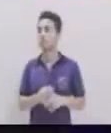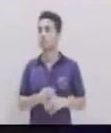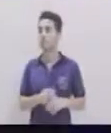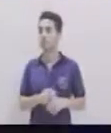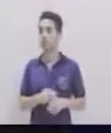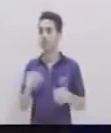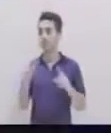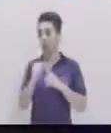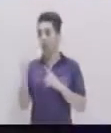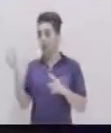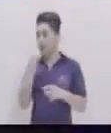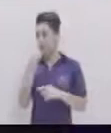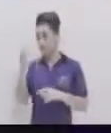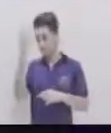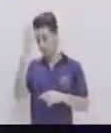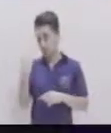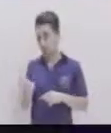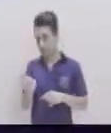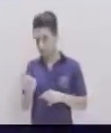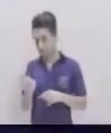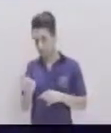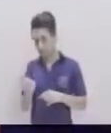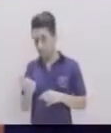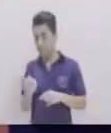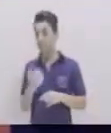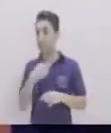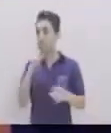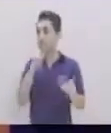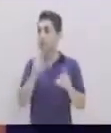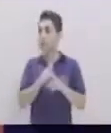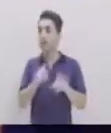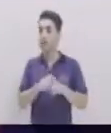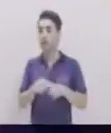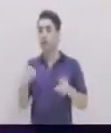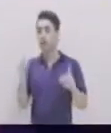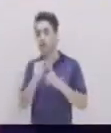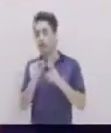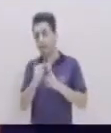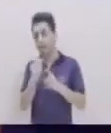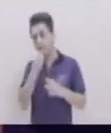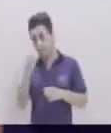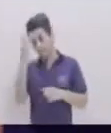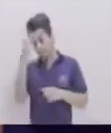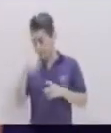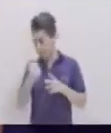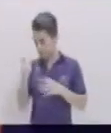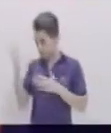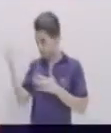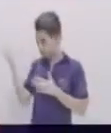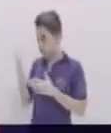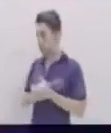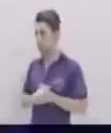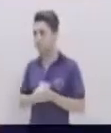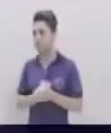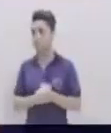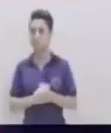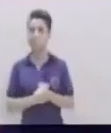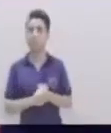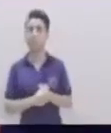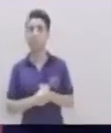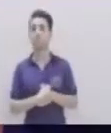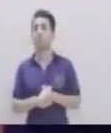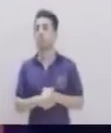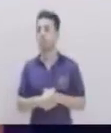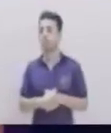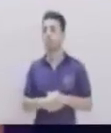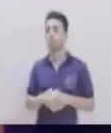sobre Ixtacpari, que es el este. También aprendimos sobre Sururu, que es el sur. Y